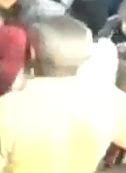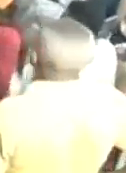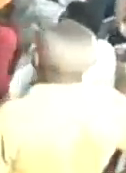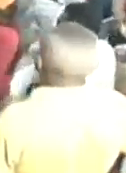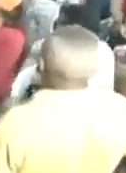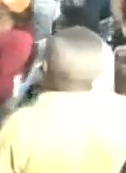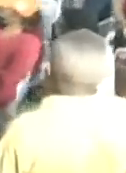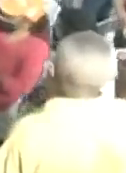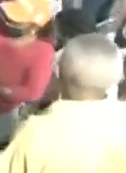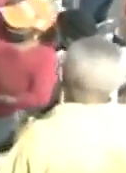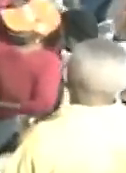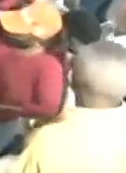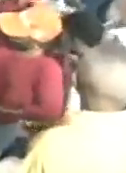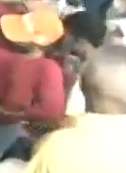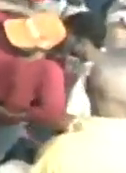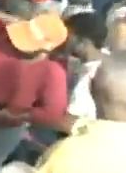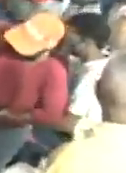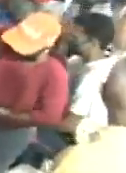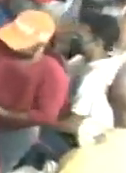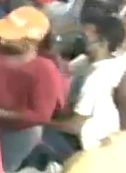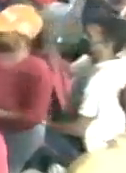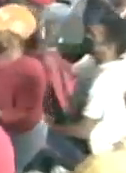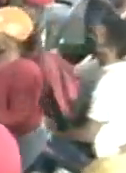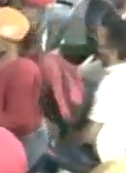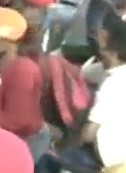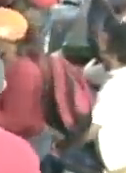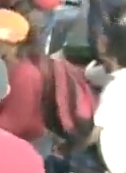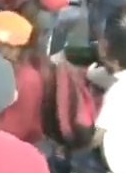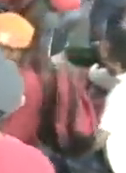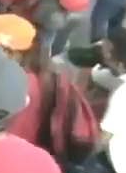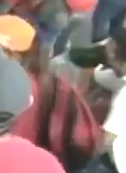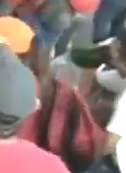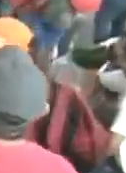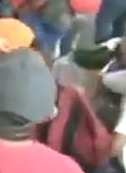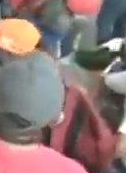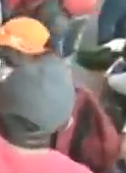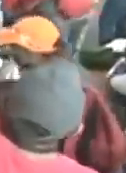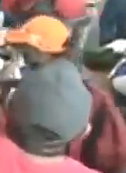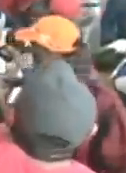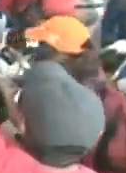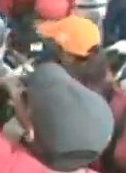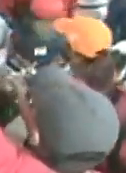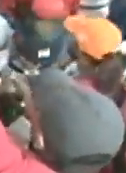casos referente a los desalojos a filtrar los de los trabajadores